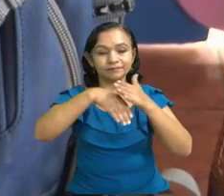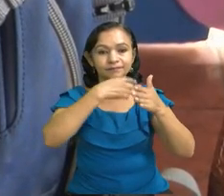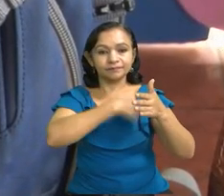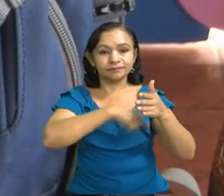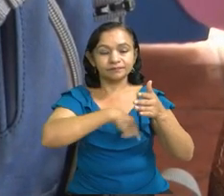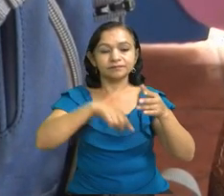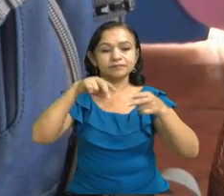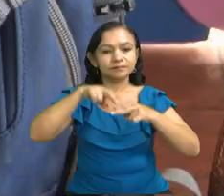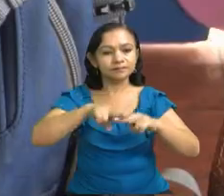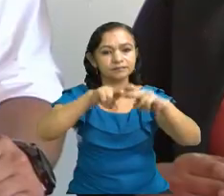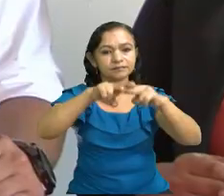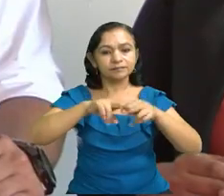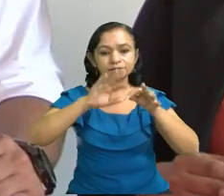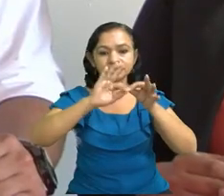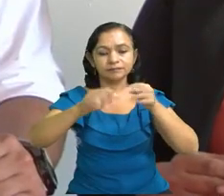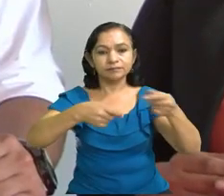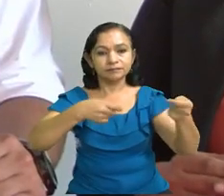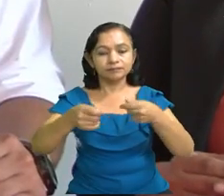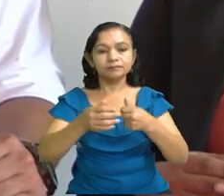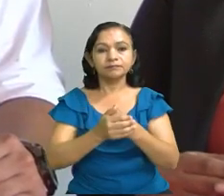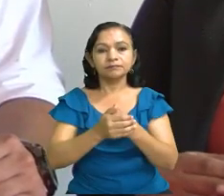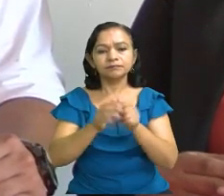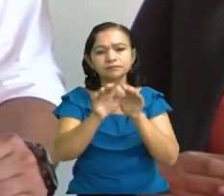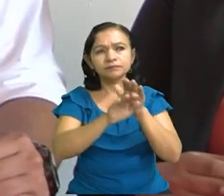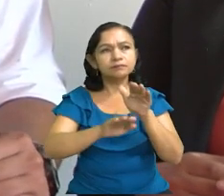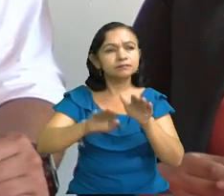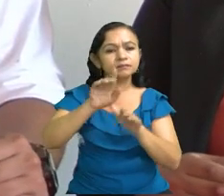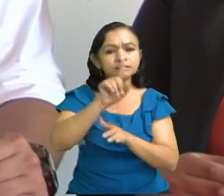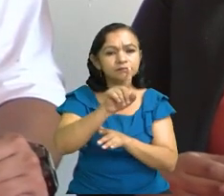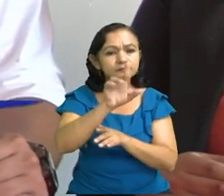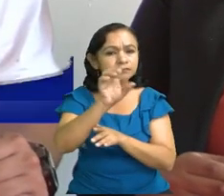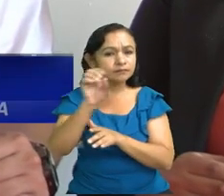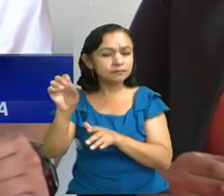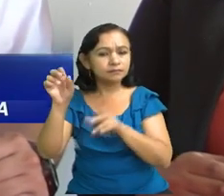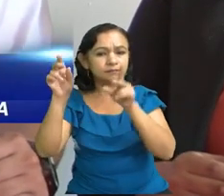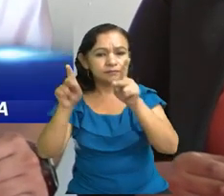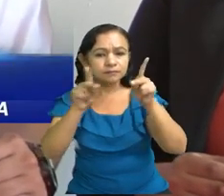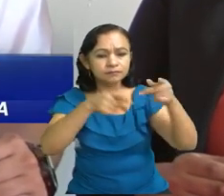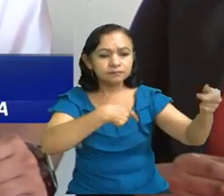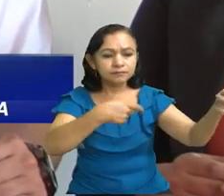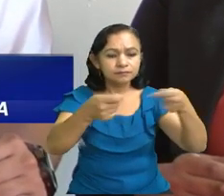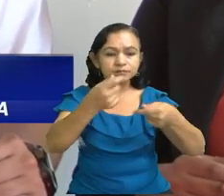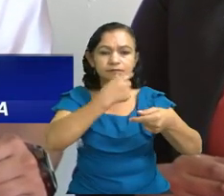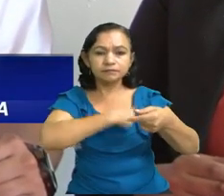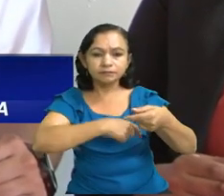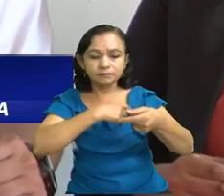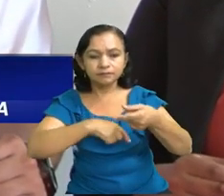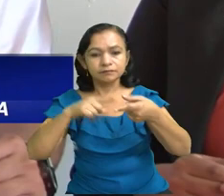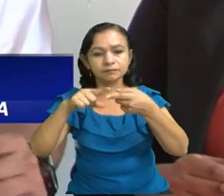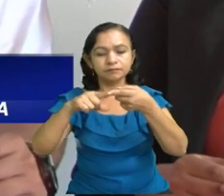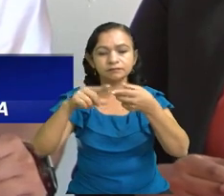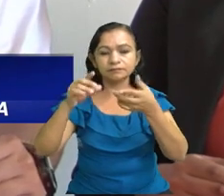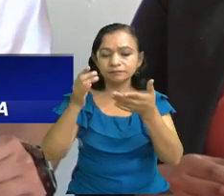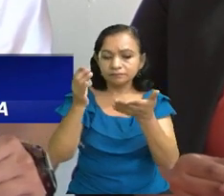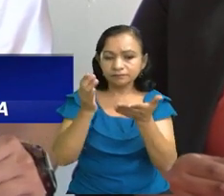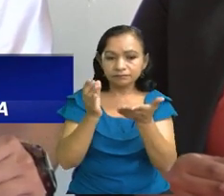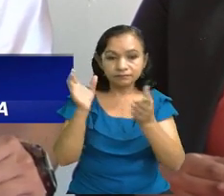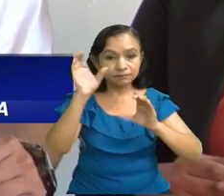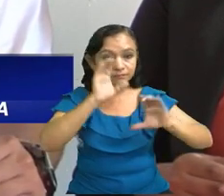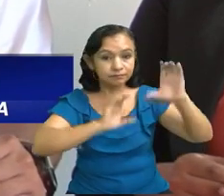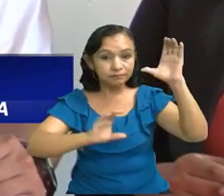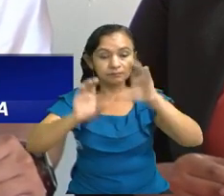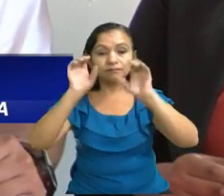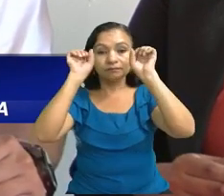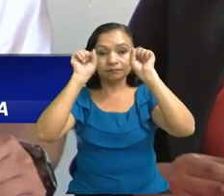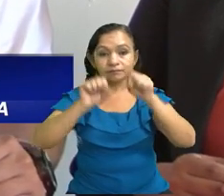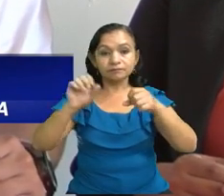de Ferias, donde más de 100 protagonistas de artículos escolares, artículos tecnológicos, artículos científicos van a poder encontrar